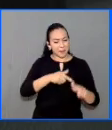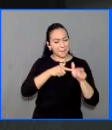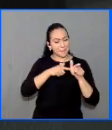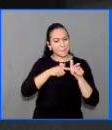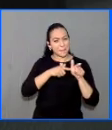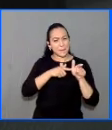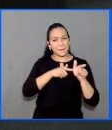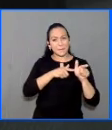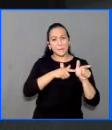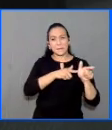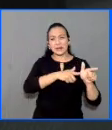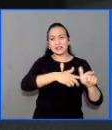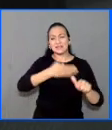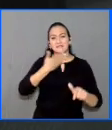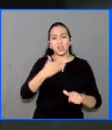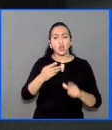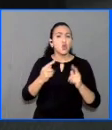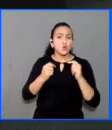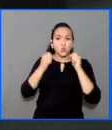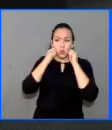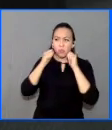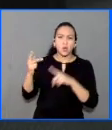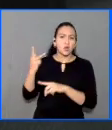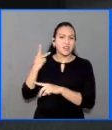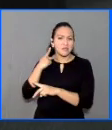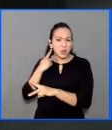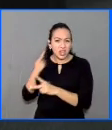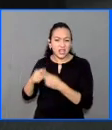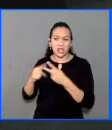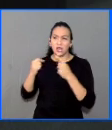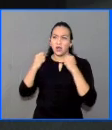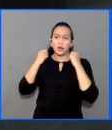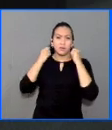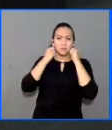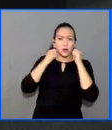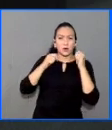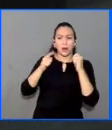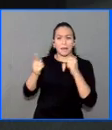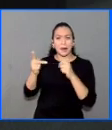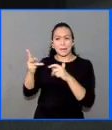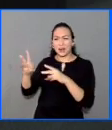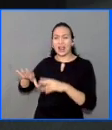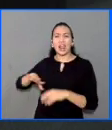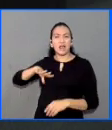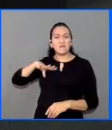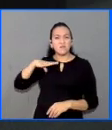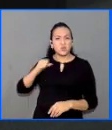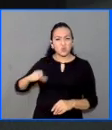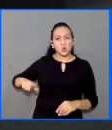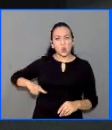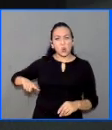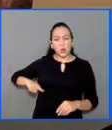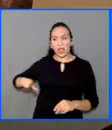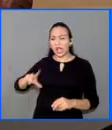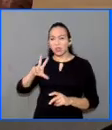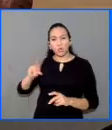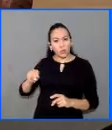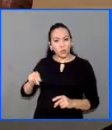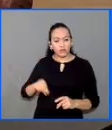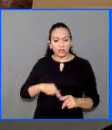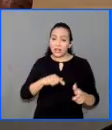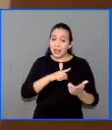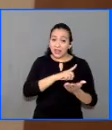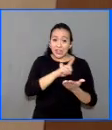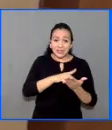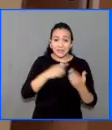frente a los embates feroces del autoritarismo en todas sus formas.